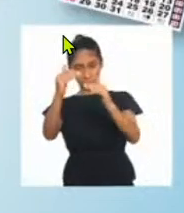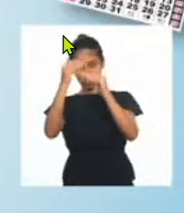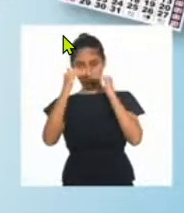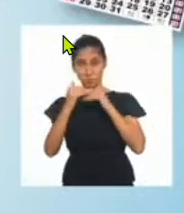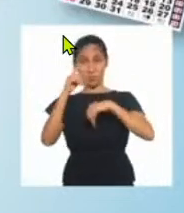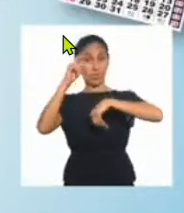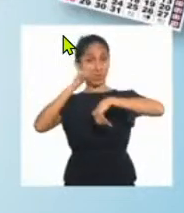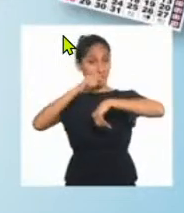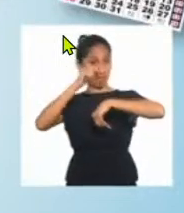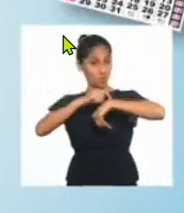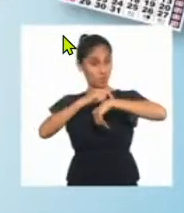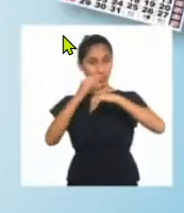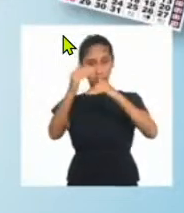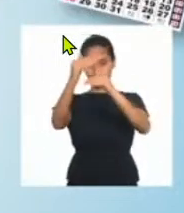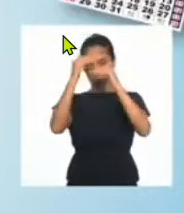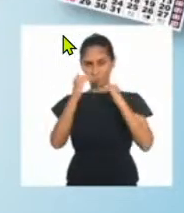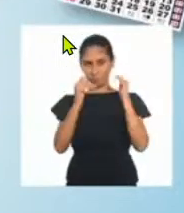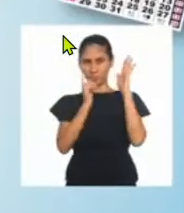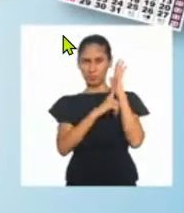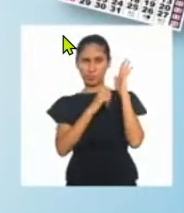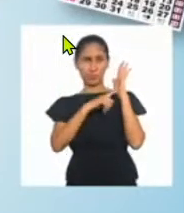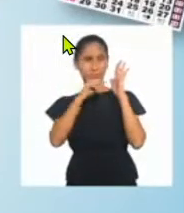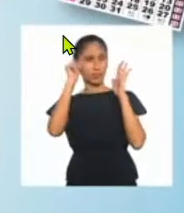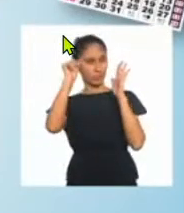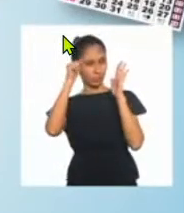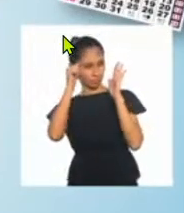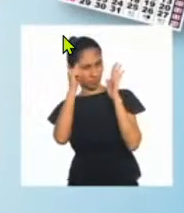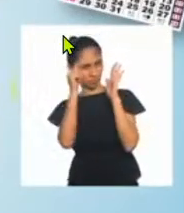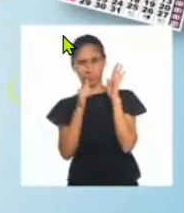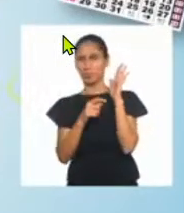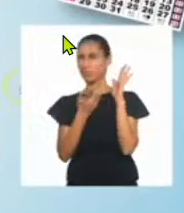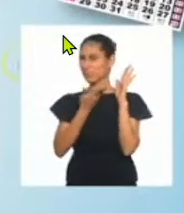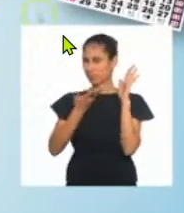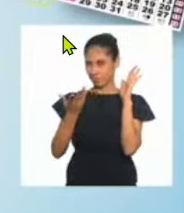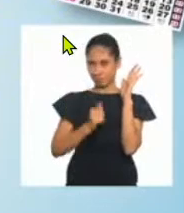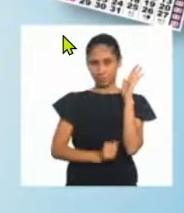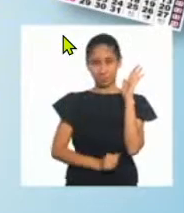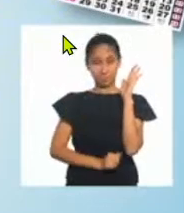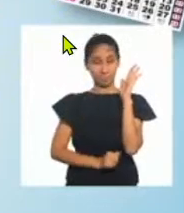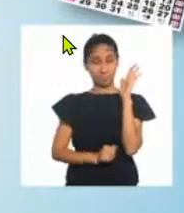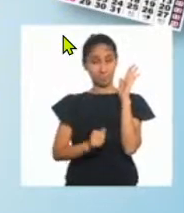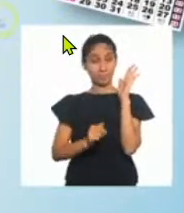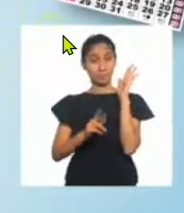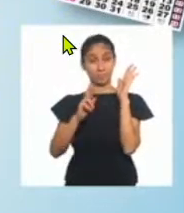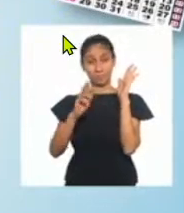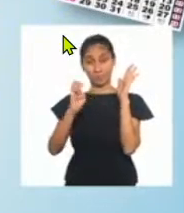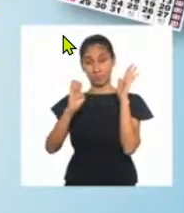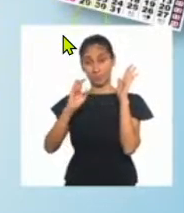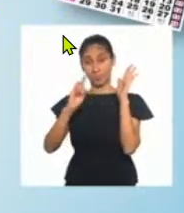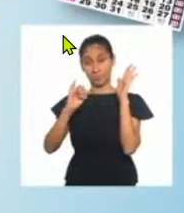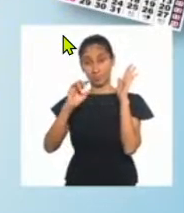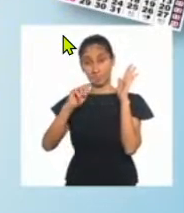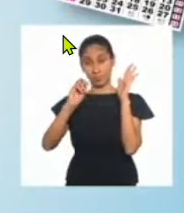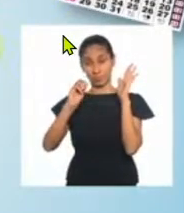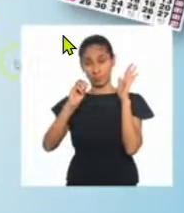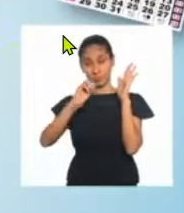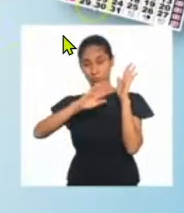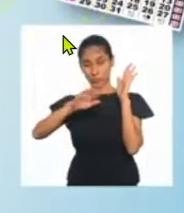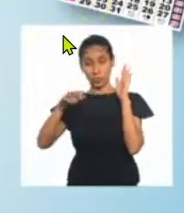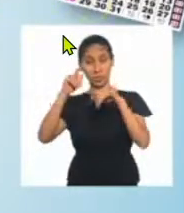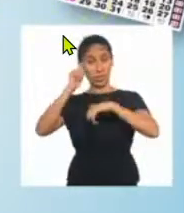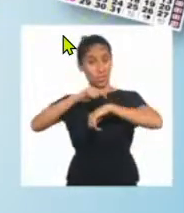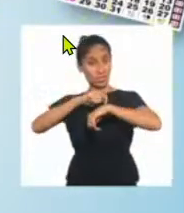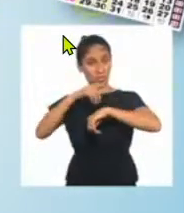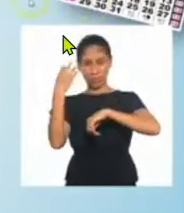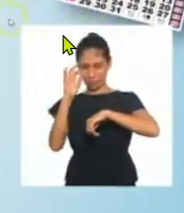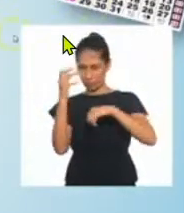plazo o tiempo. Debes recordar lo siguiente, que el rédito y el tiempo